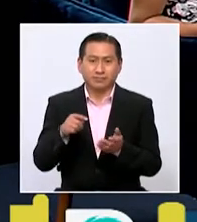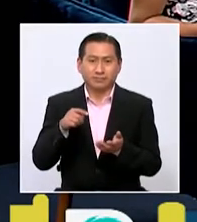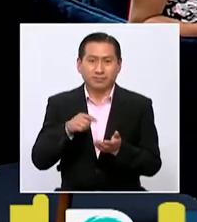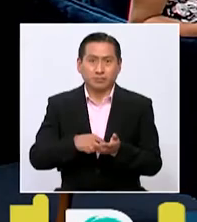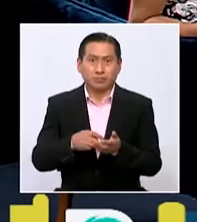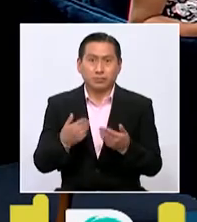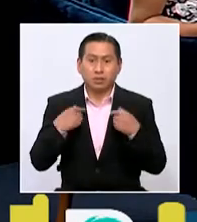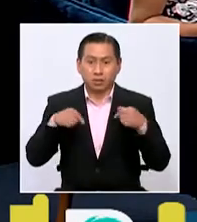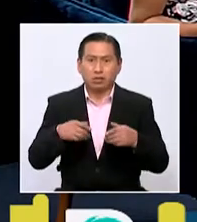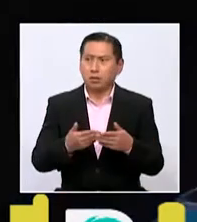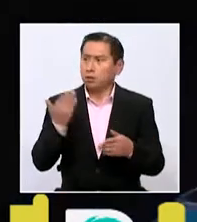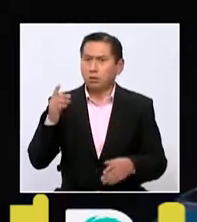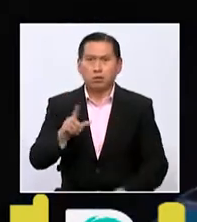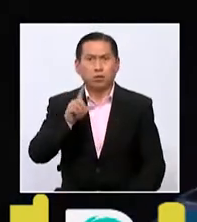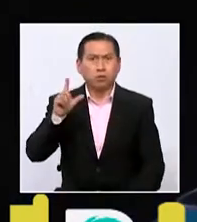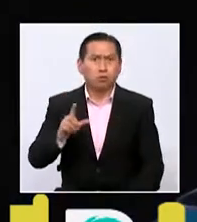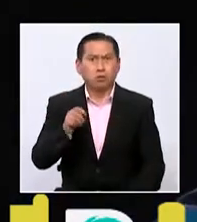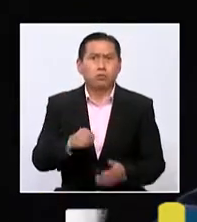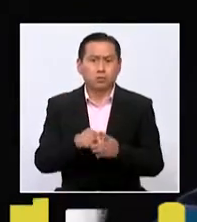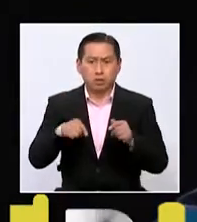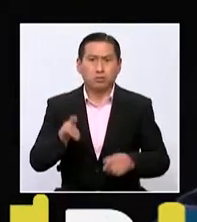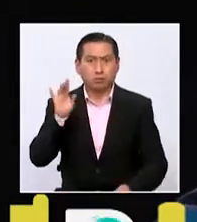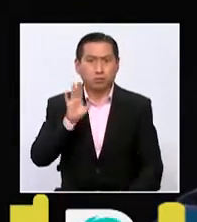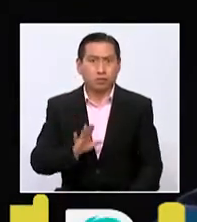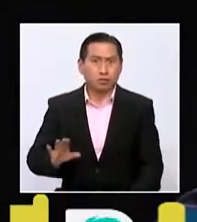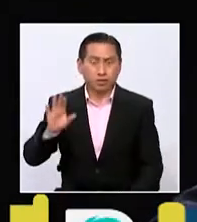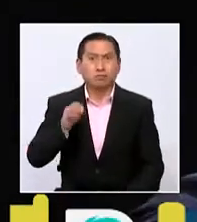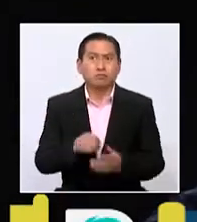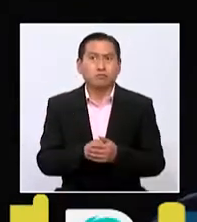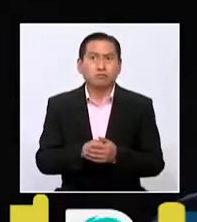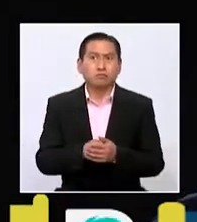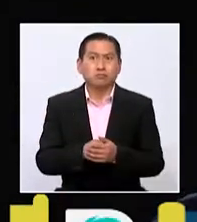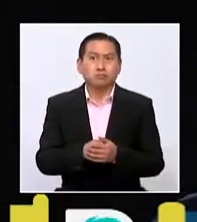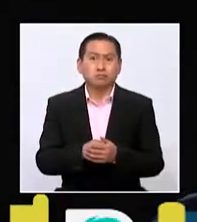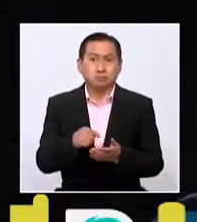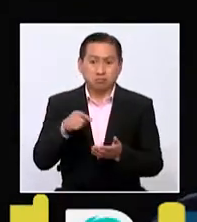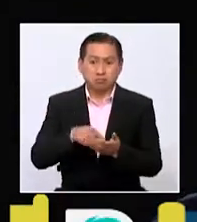fue acá, el pasado lunes, en Bolivia. Esta es una serie,